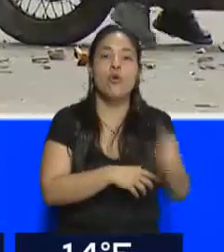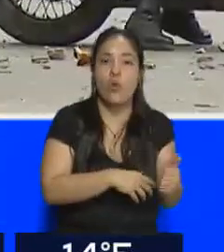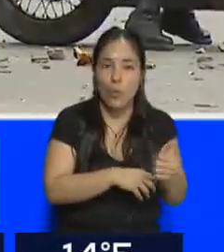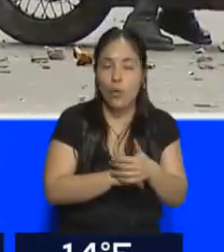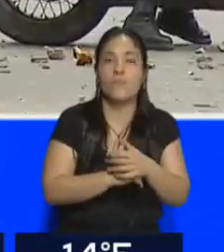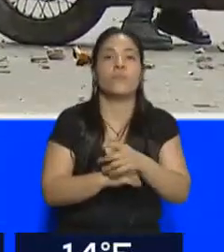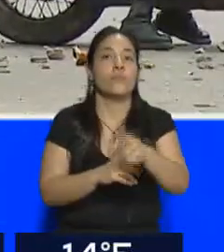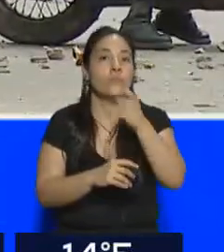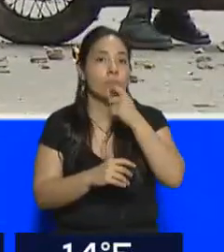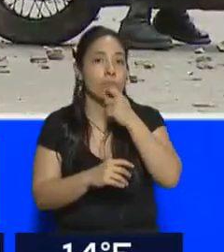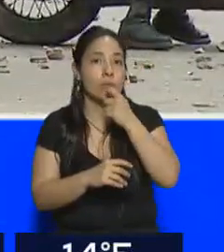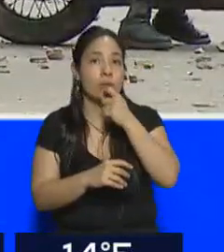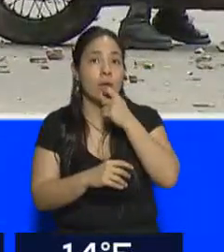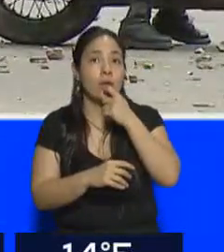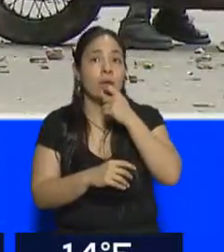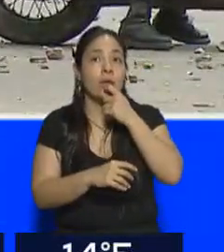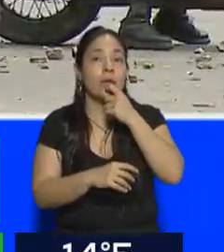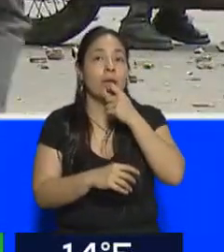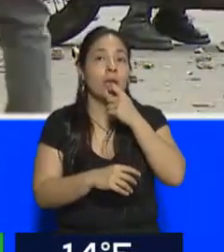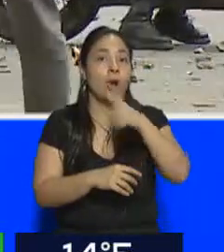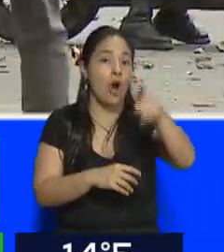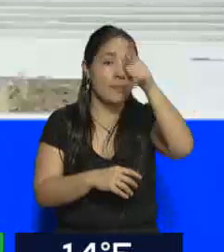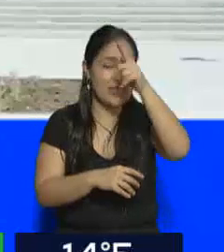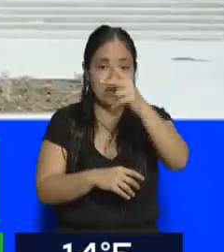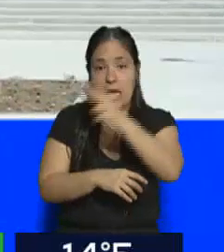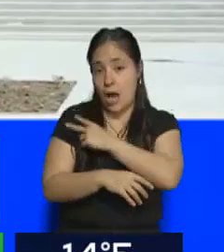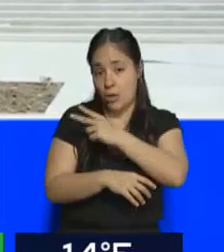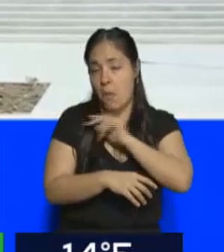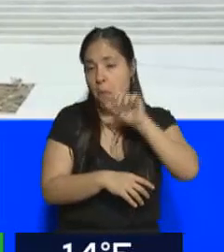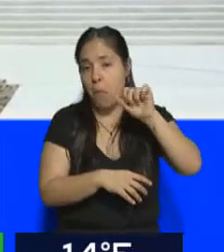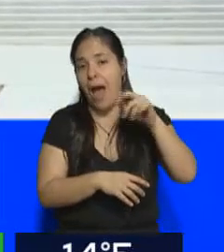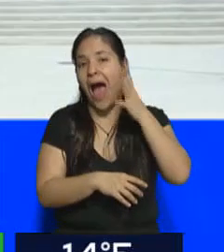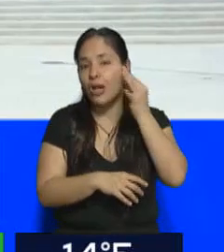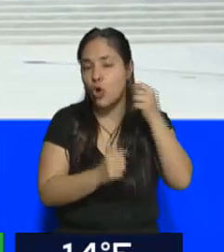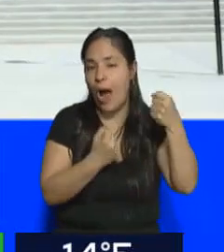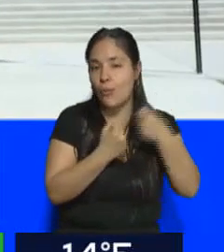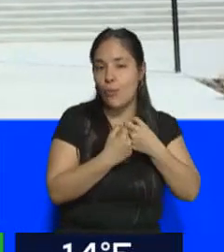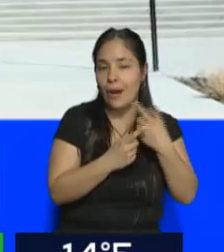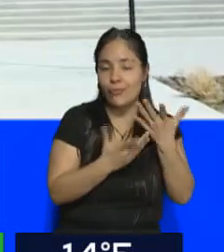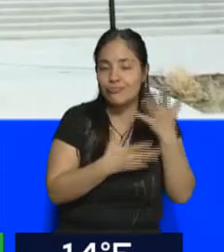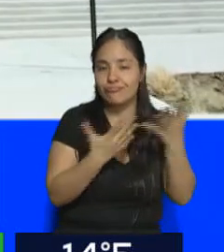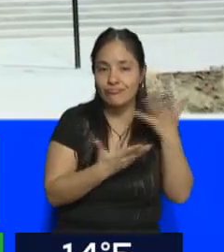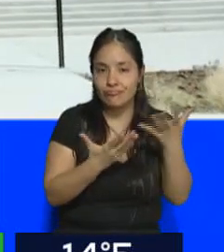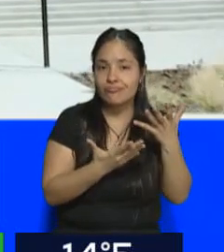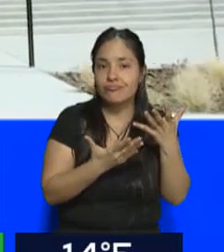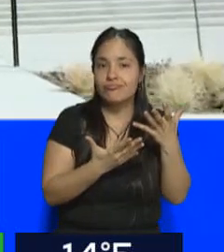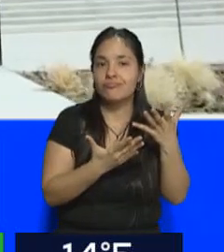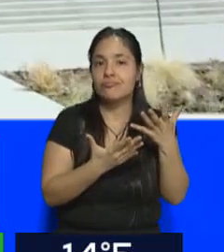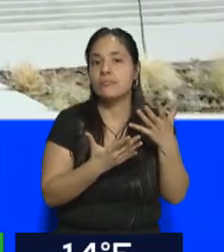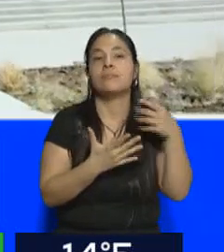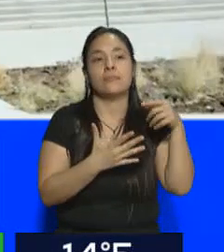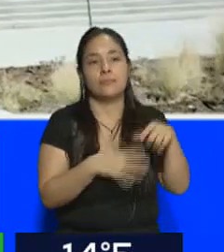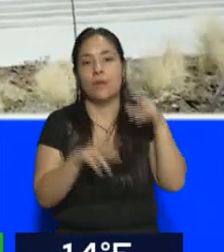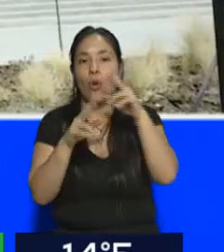es que se detecta hubo una convivencia del comisario seguramente de subcomisario seguramente la justicia penal tendrá que abrir un nuevo